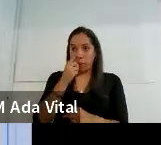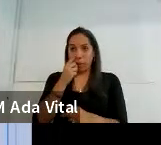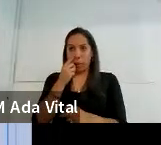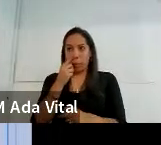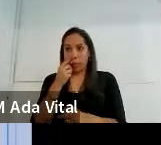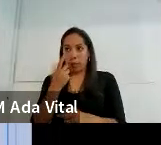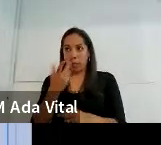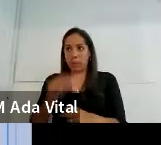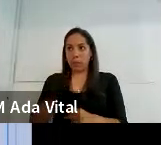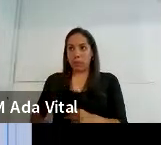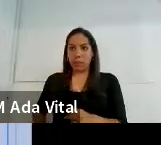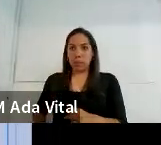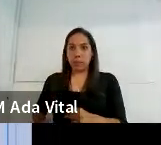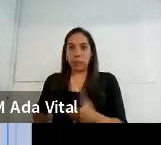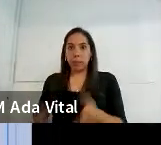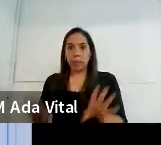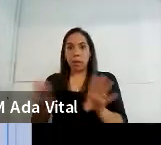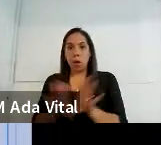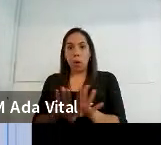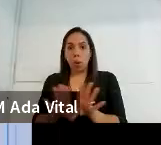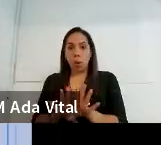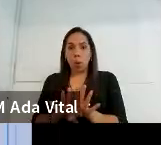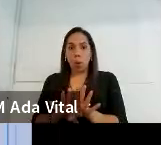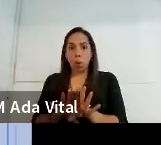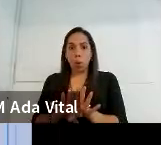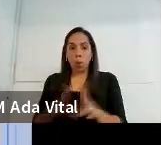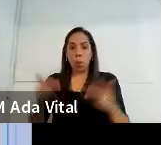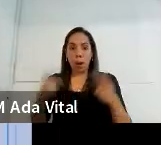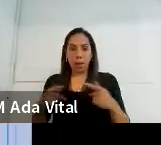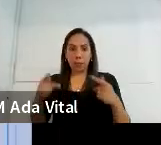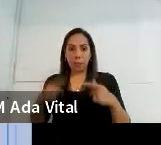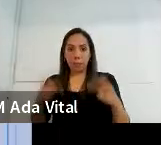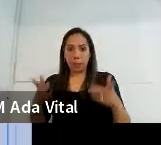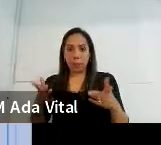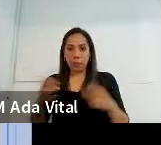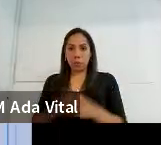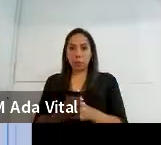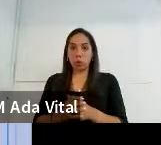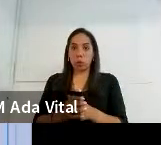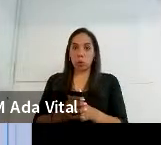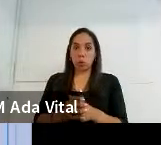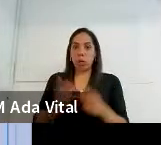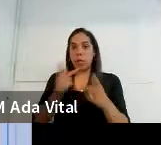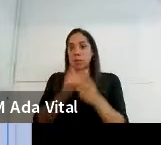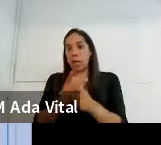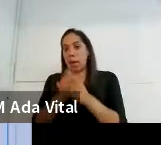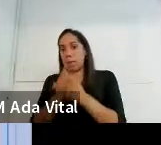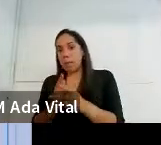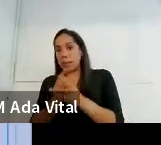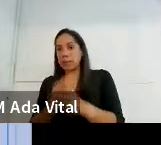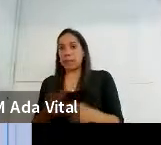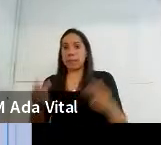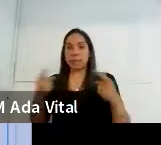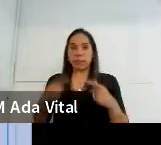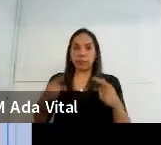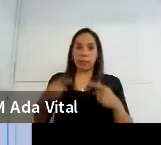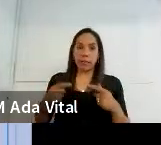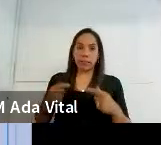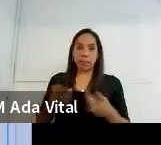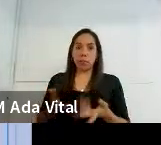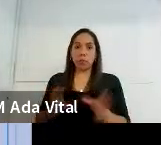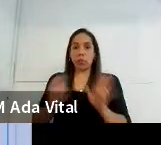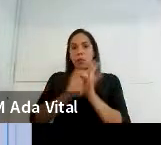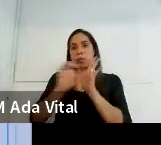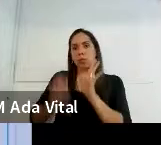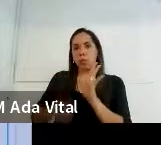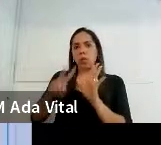interesante? Que tanto el personal como pacientes, bueno, en el caso de los recintos culturales, llamémosle